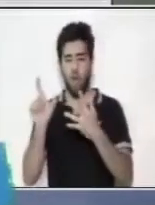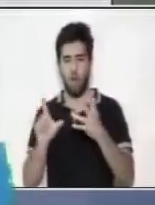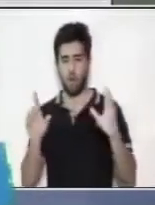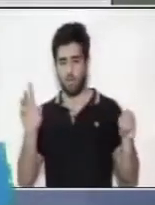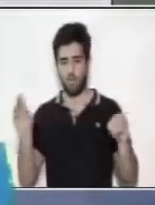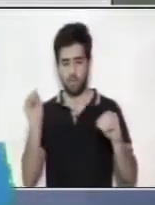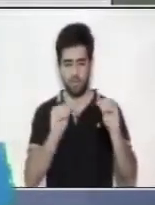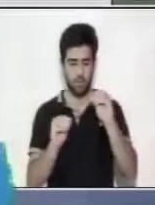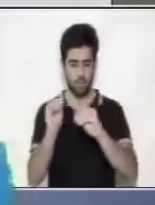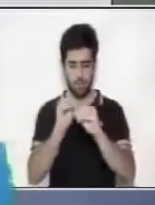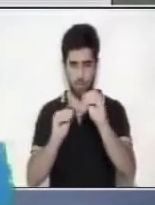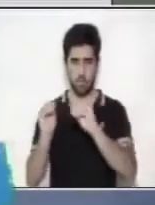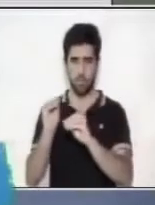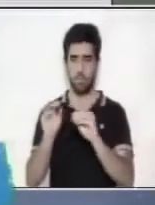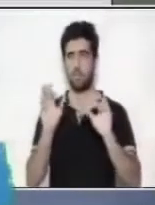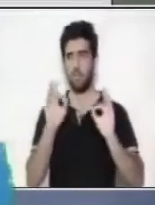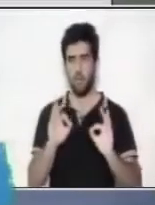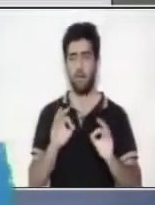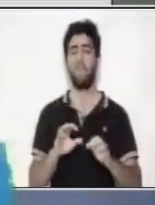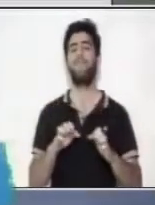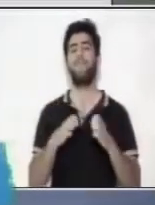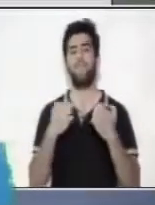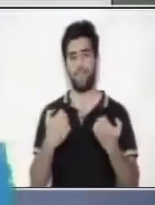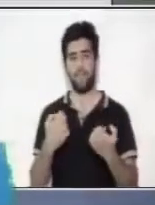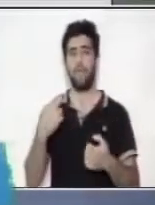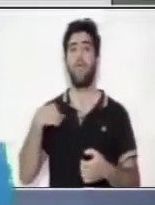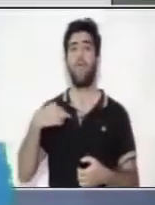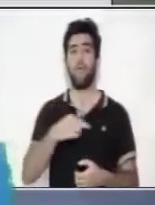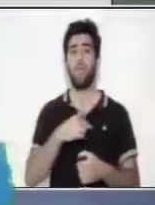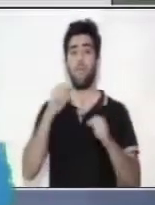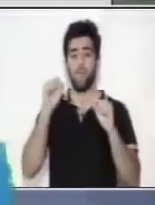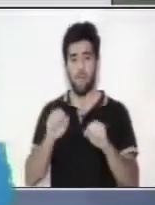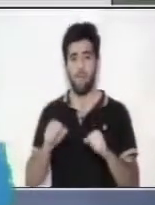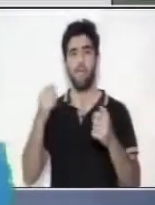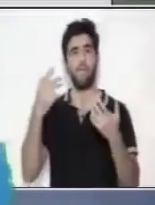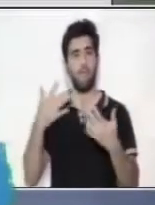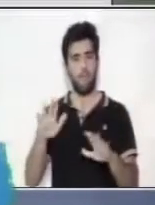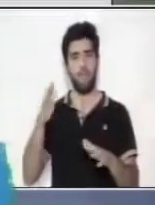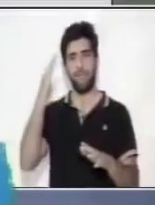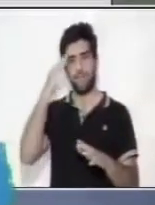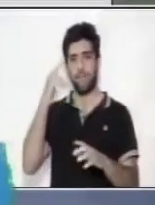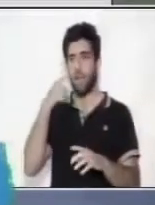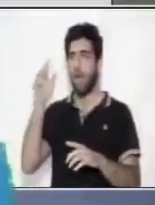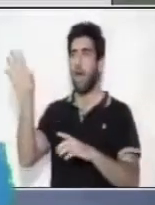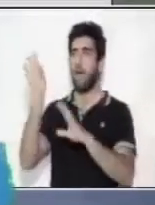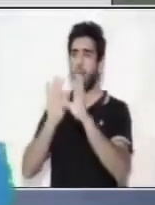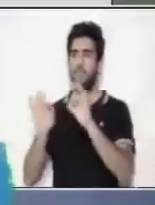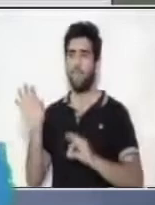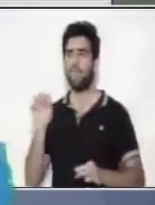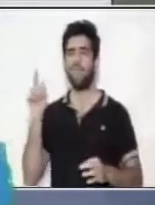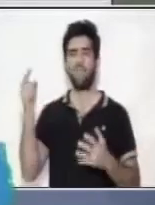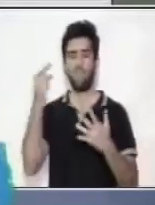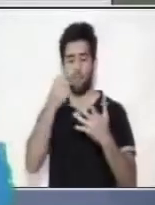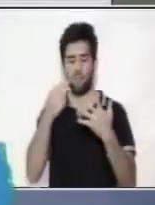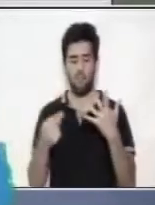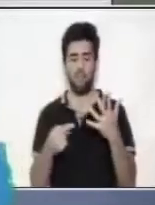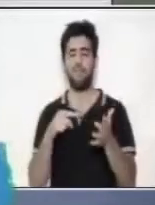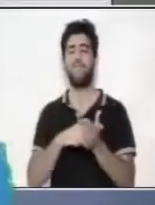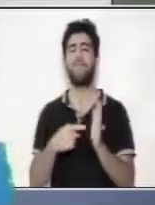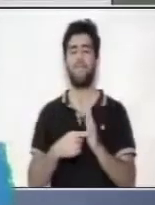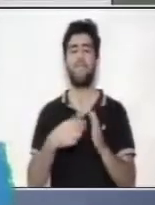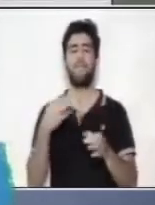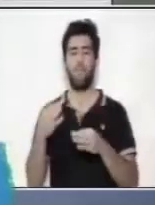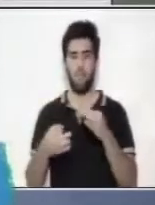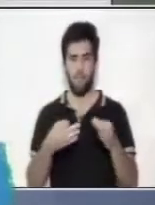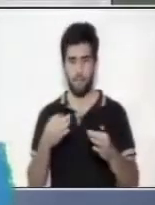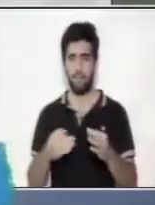sintácticamente independiente. Y así es entonces como nosotros pudimos identificar por qué era esa definición. Ahora bien, vamos a